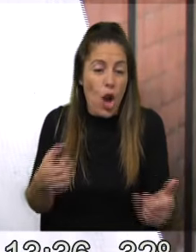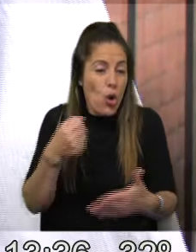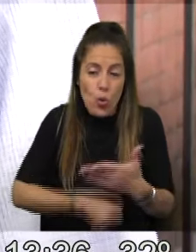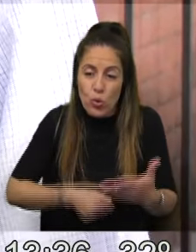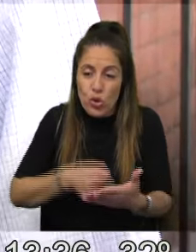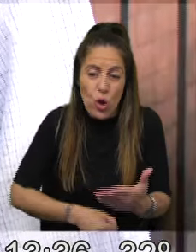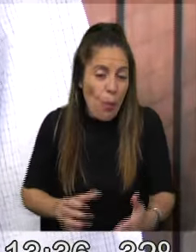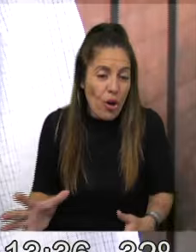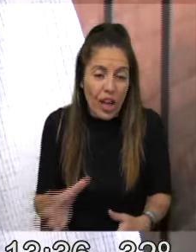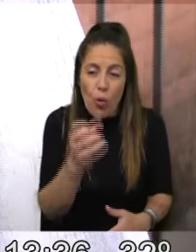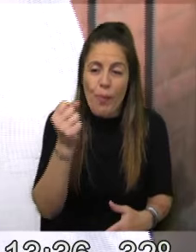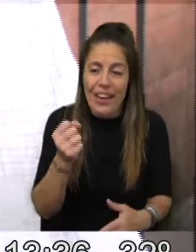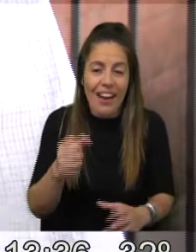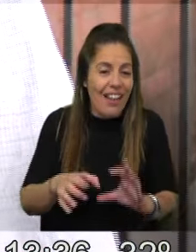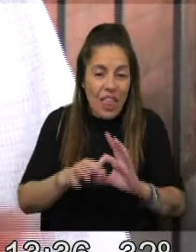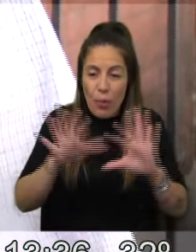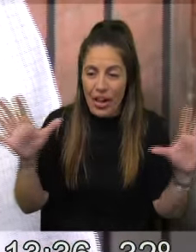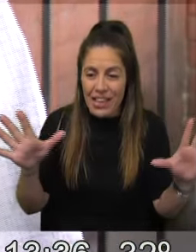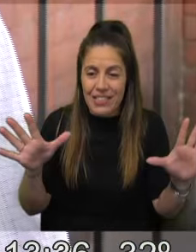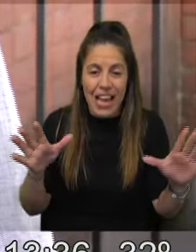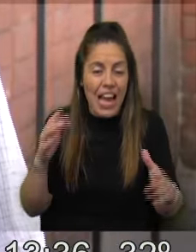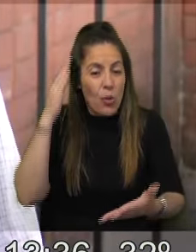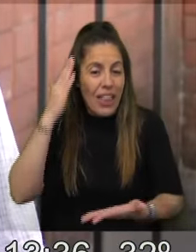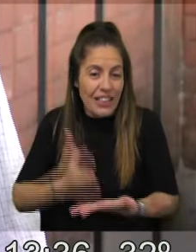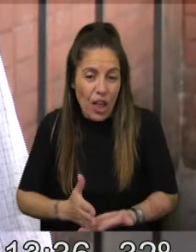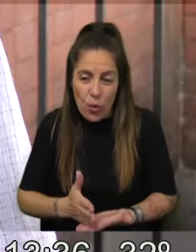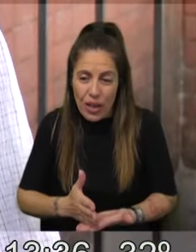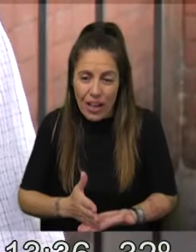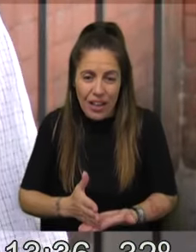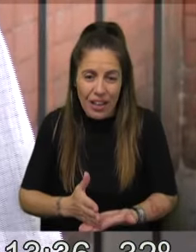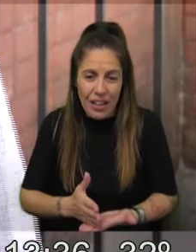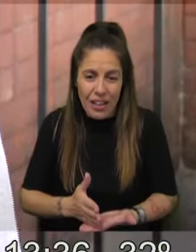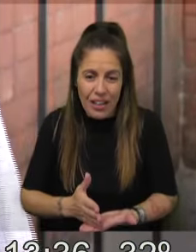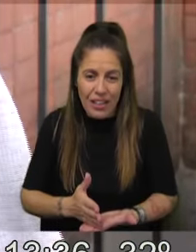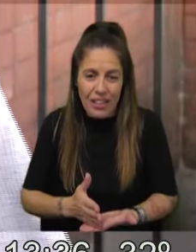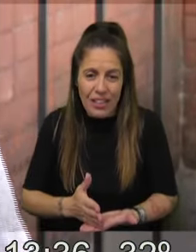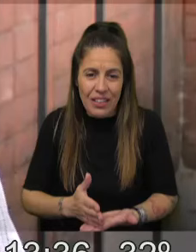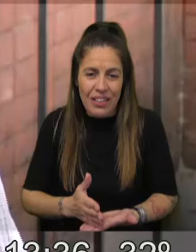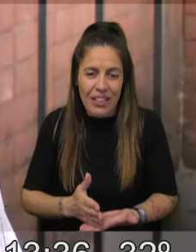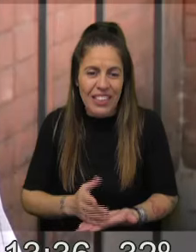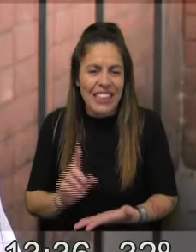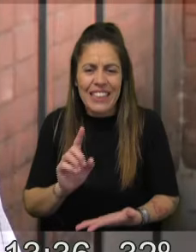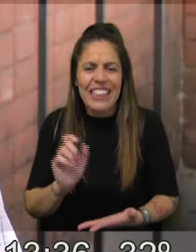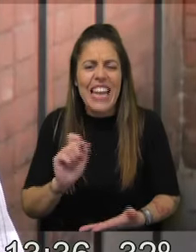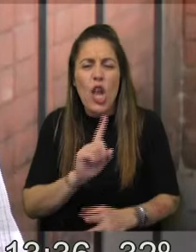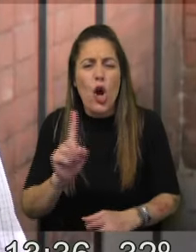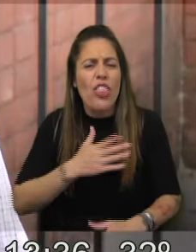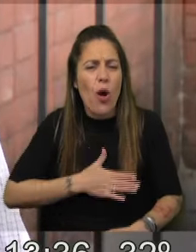por recuperar la democracia en una dictadura. ¿Quién no va a estar de acuerdo con